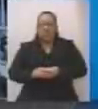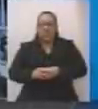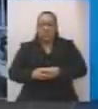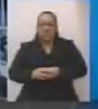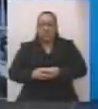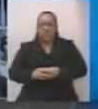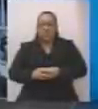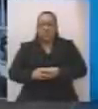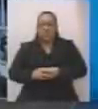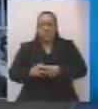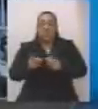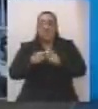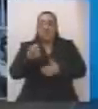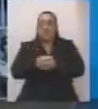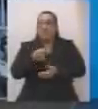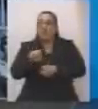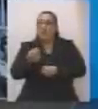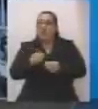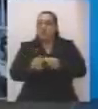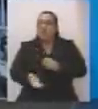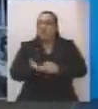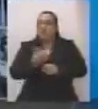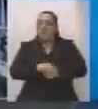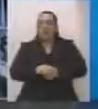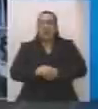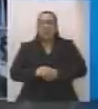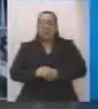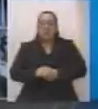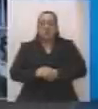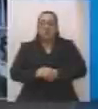sus salarios van a aumentar.